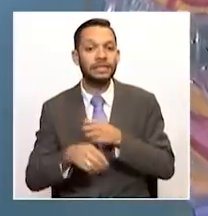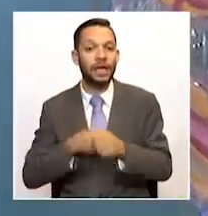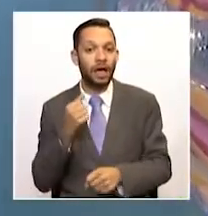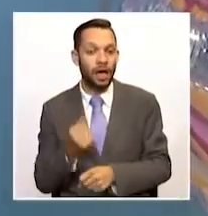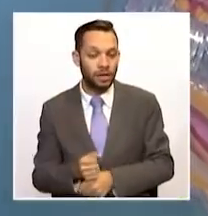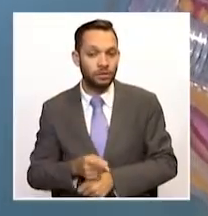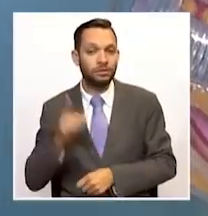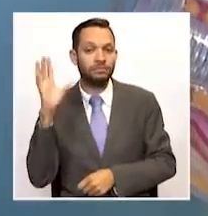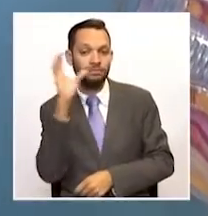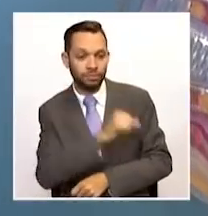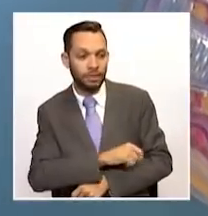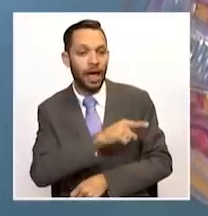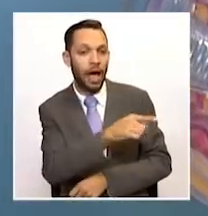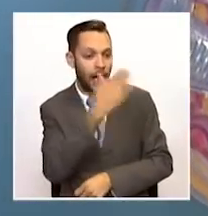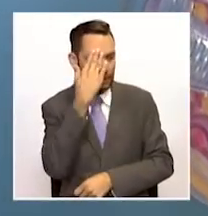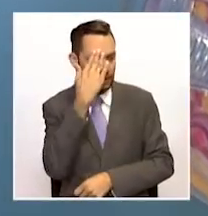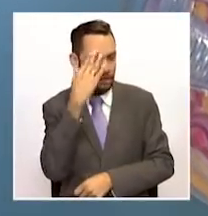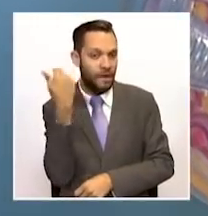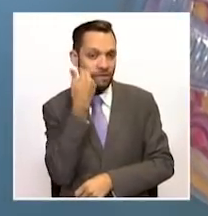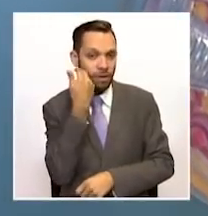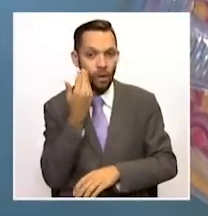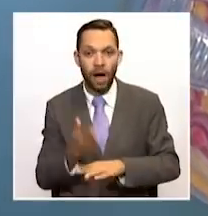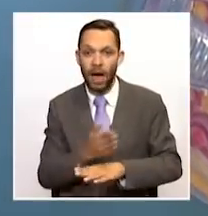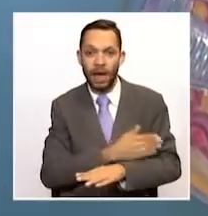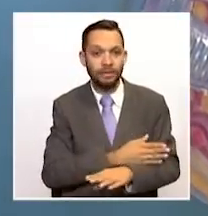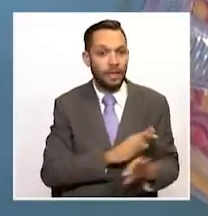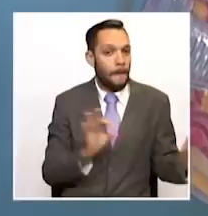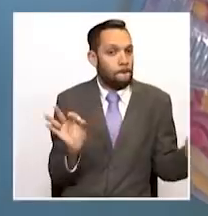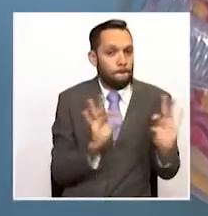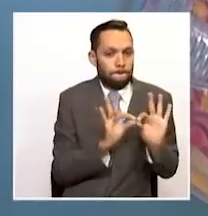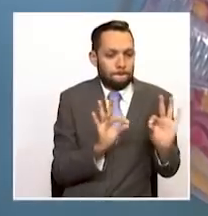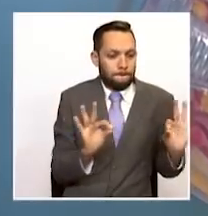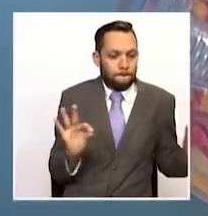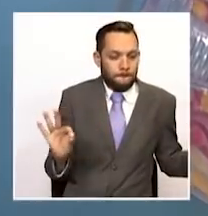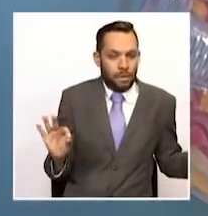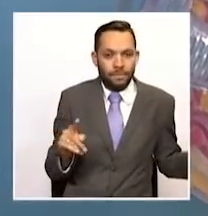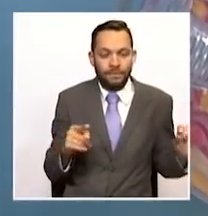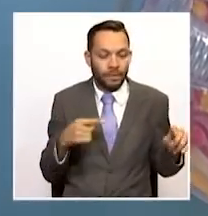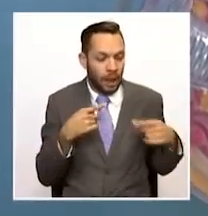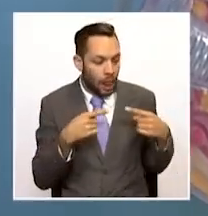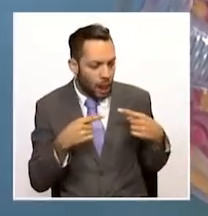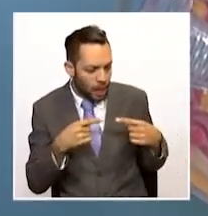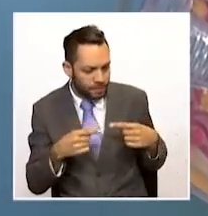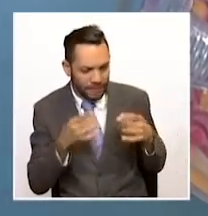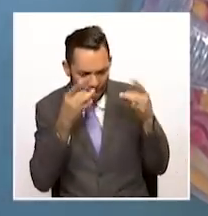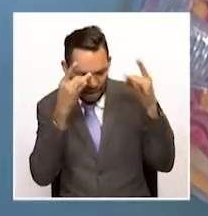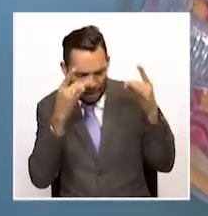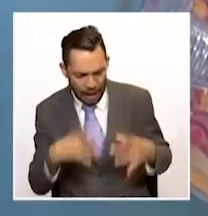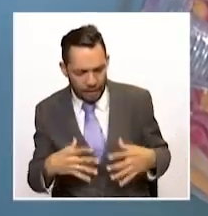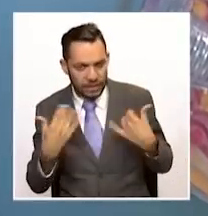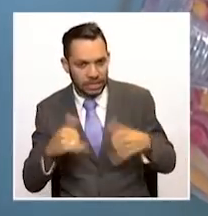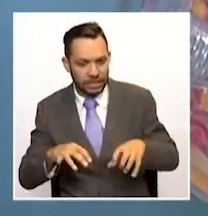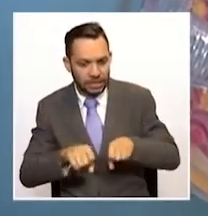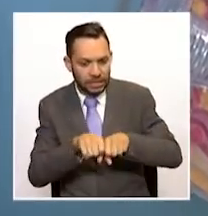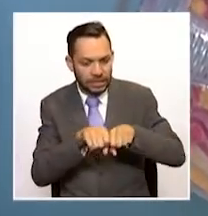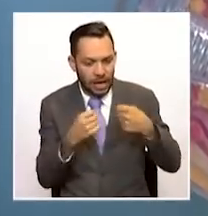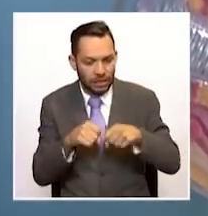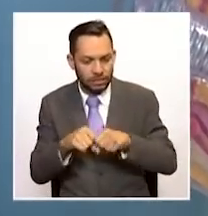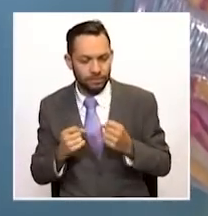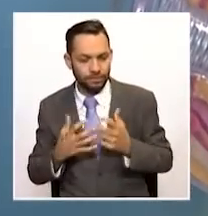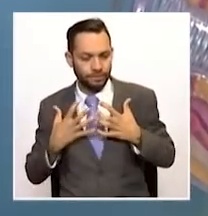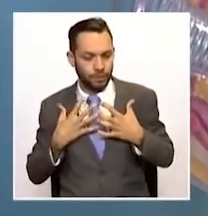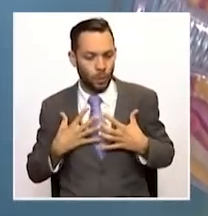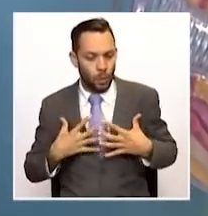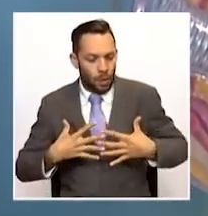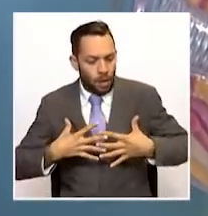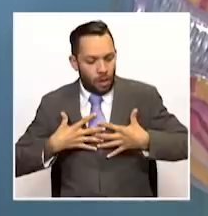diagnosticaron y ya en ese momento la comunicación era tan grande que no se puede hacer absolutamente nada a raíz de esa comunicación interventricular